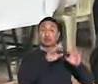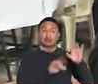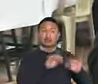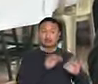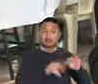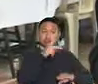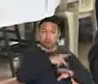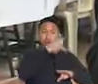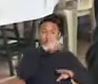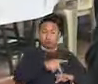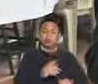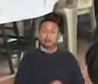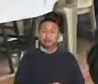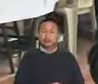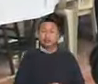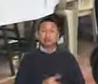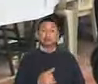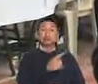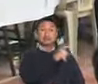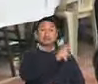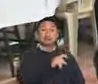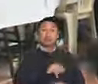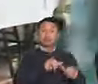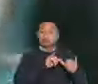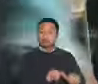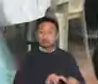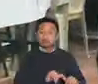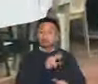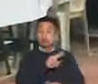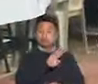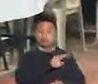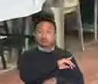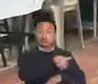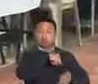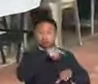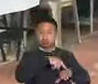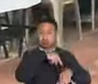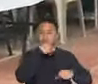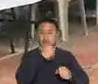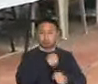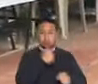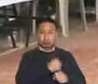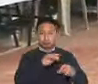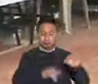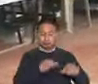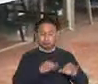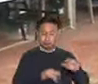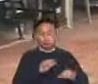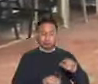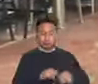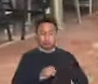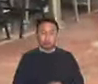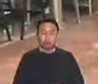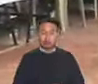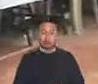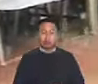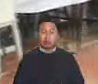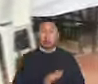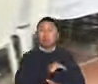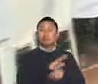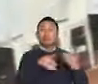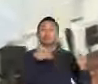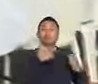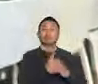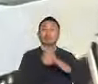provincia de Pichincha. Los digitadores se mantienen las 24 horas del día hasta lo que conocemos de forma global. Para todas